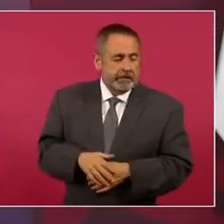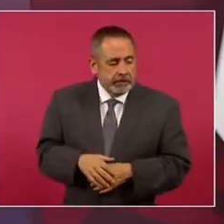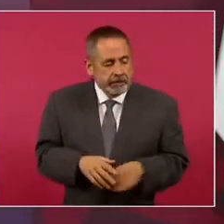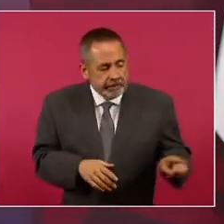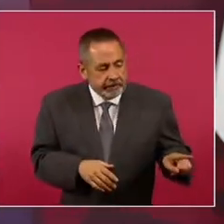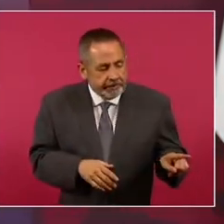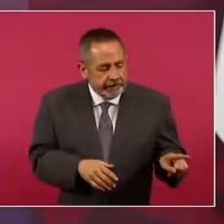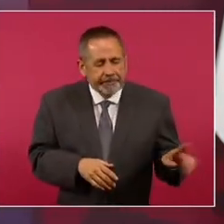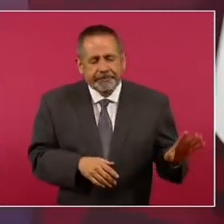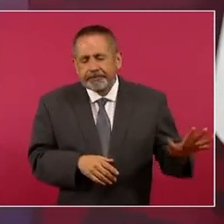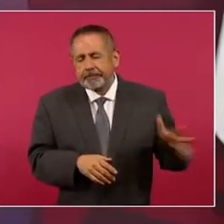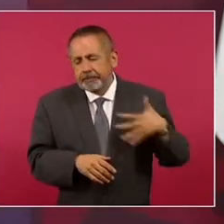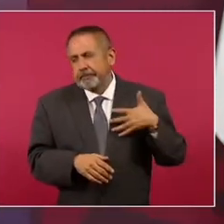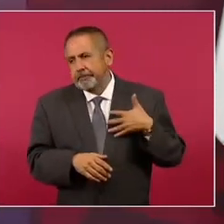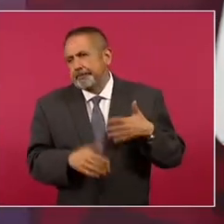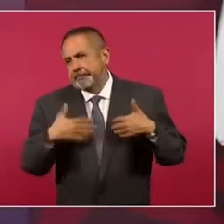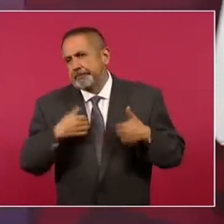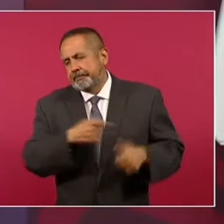entiendo.